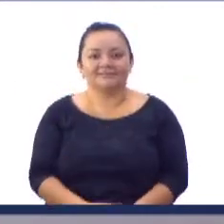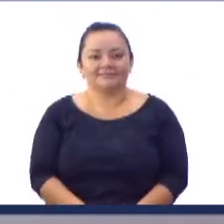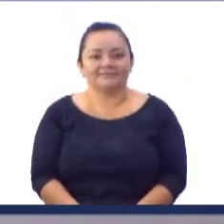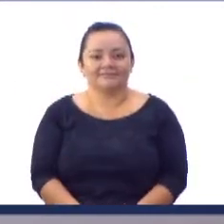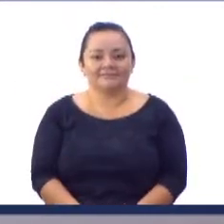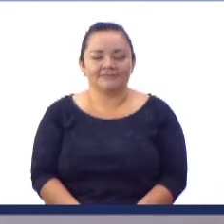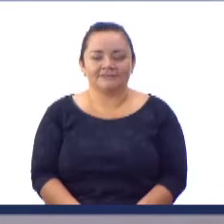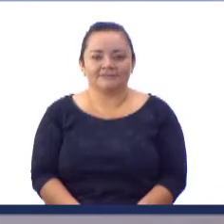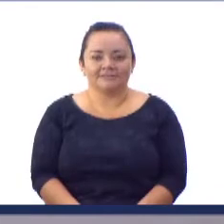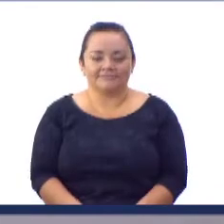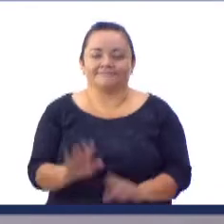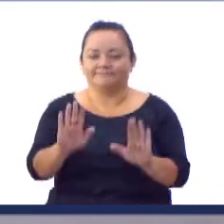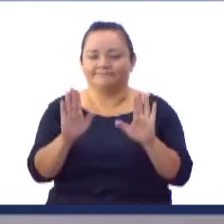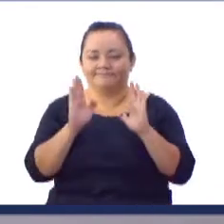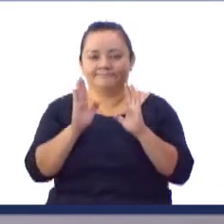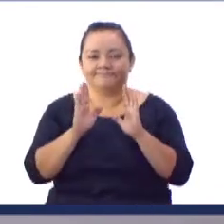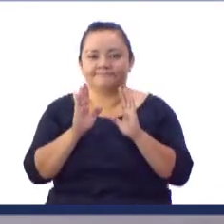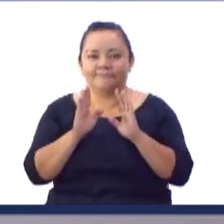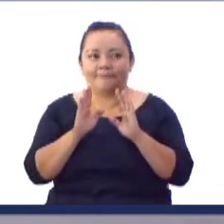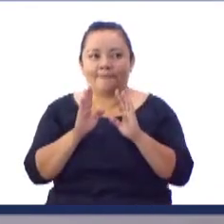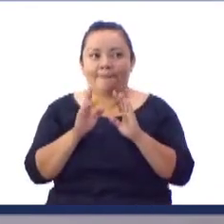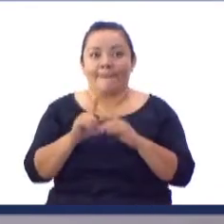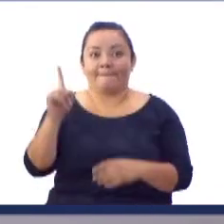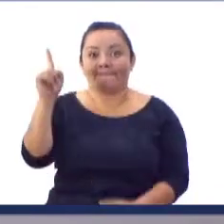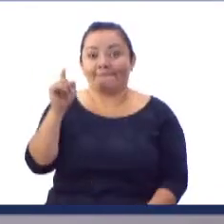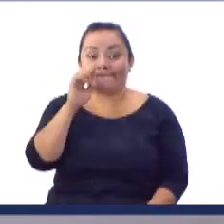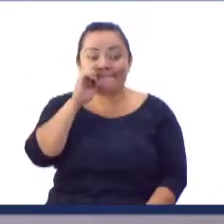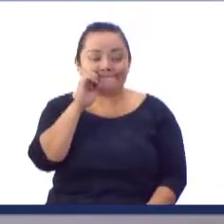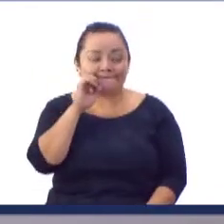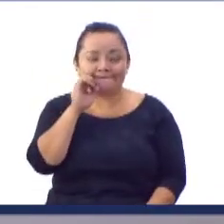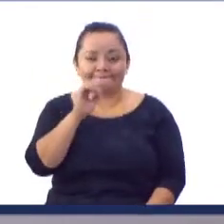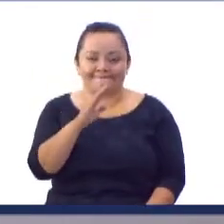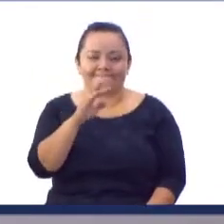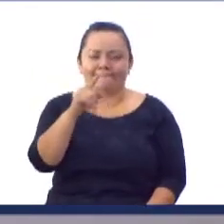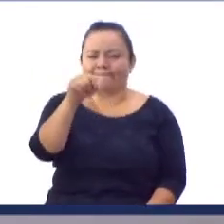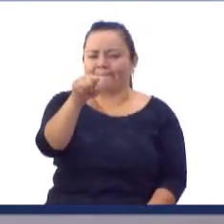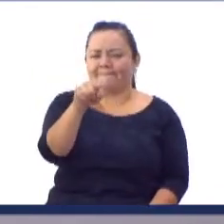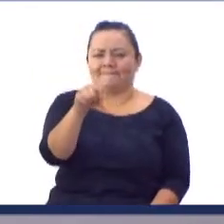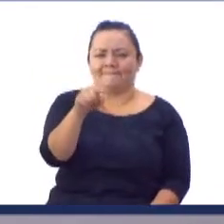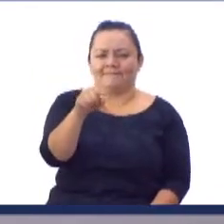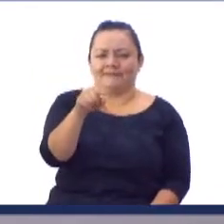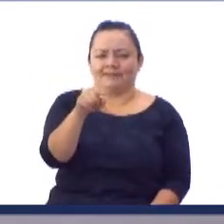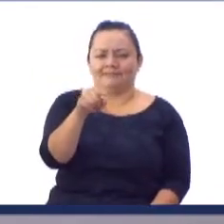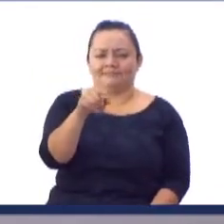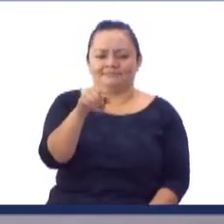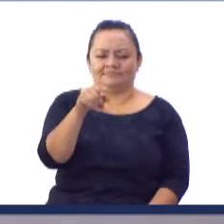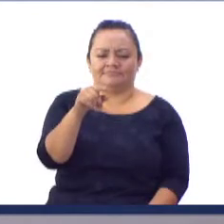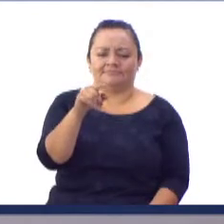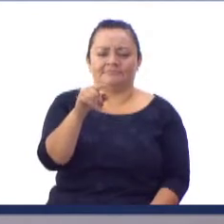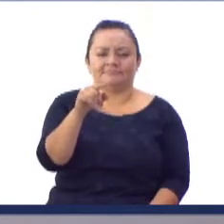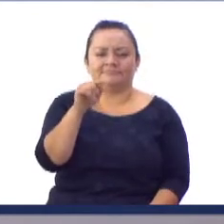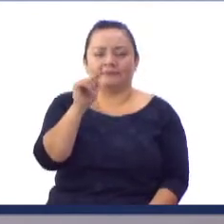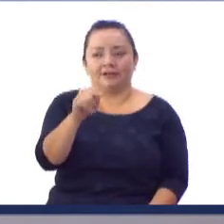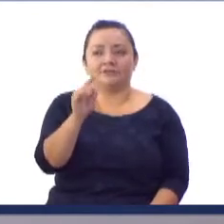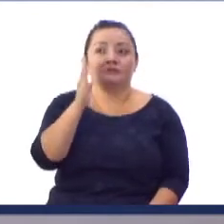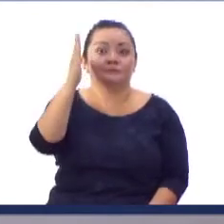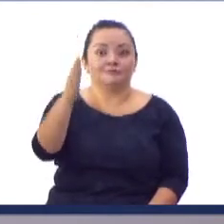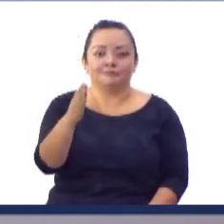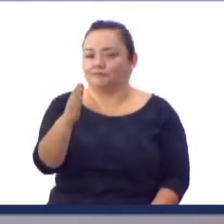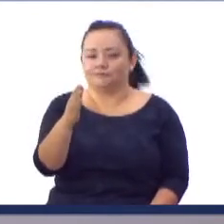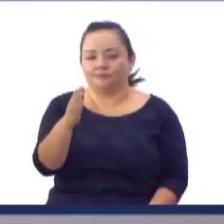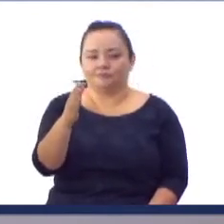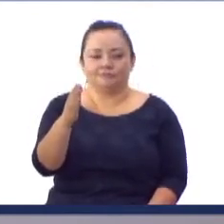no no lo es ahora y sin embargo el señor dice esto ustedes no lo van a pasar pero dice